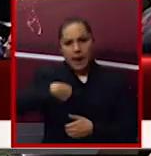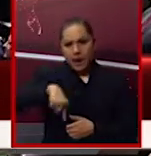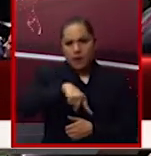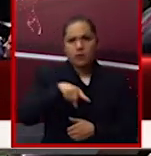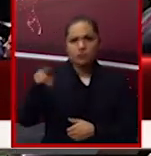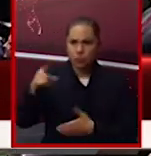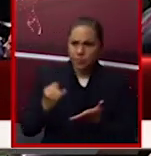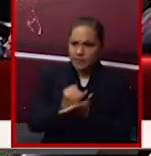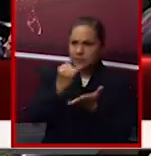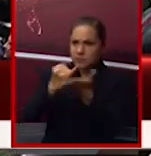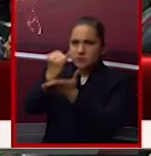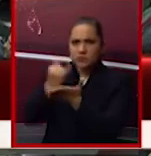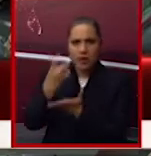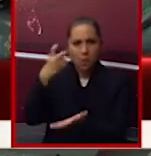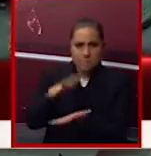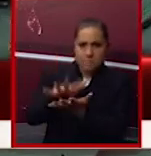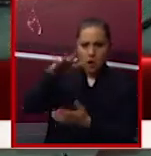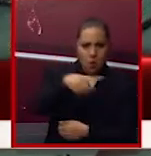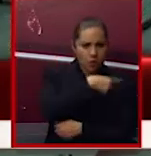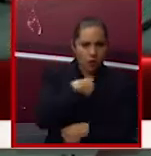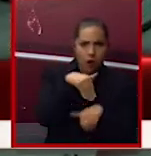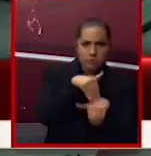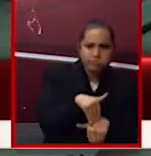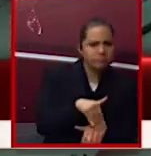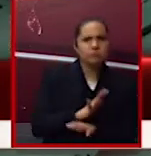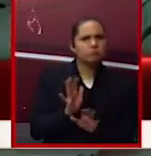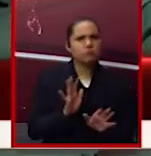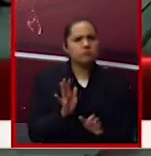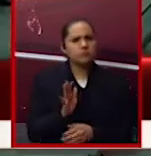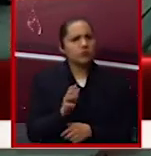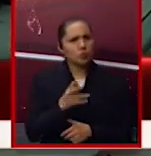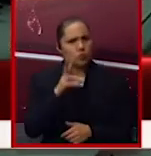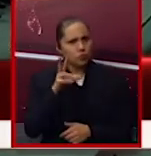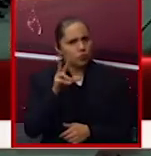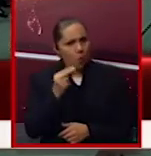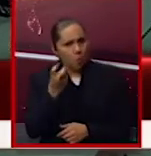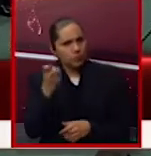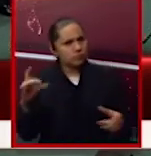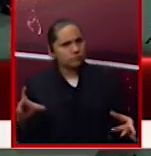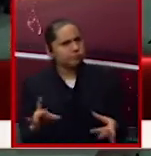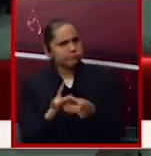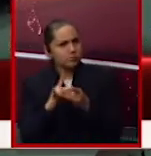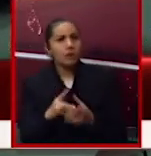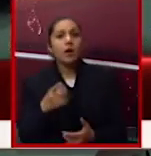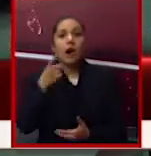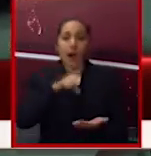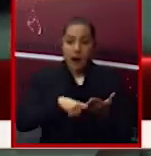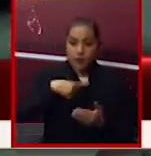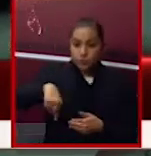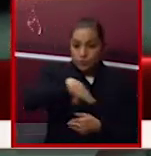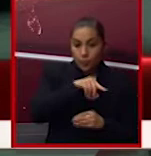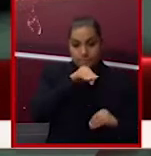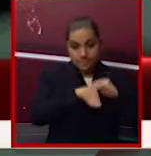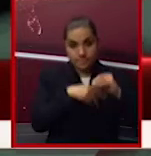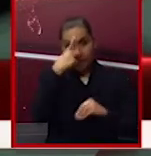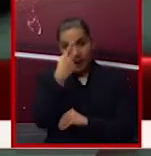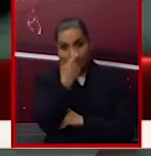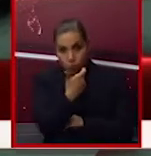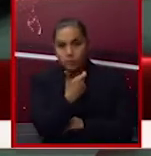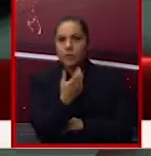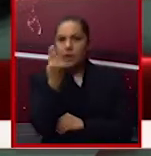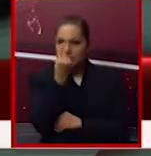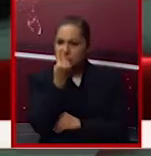de las decisiones inerciales, por lo que es necesario, dijo, rediseñar las políticas económicas que fortalezcan